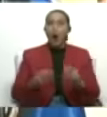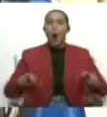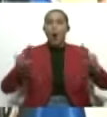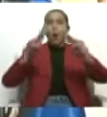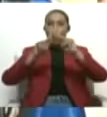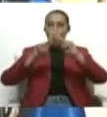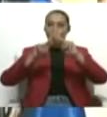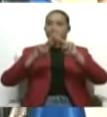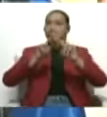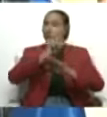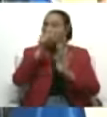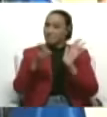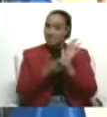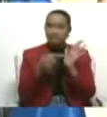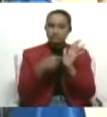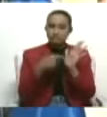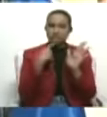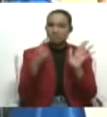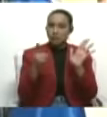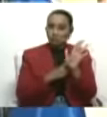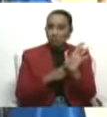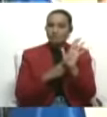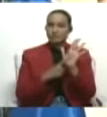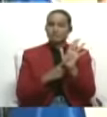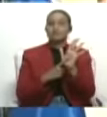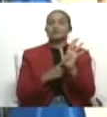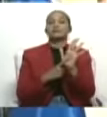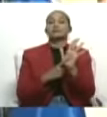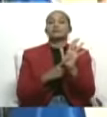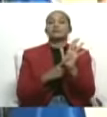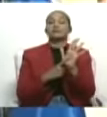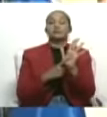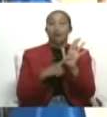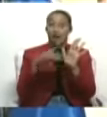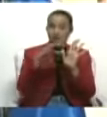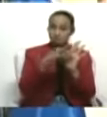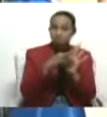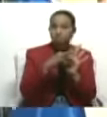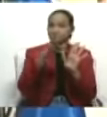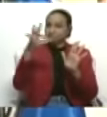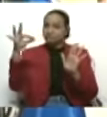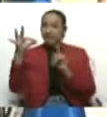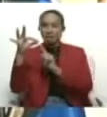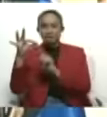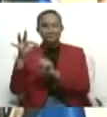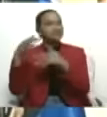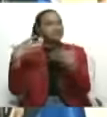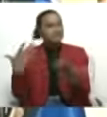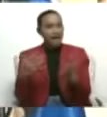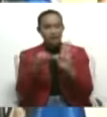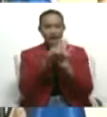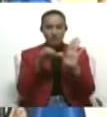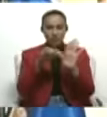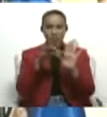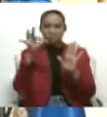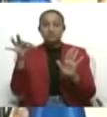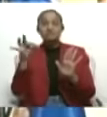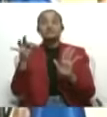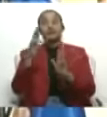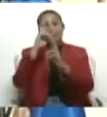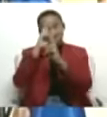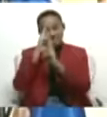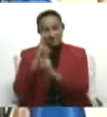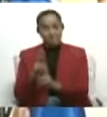su totalidad, y en conjunto hemos destacado el principio de respeto a respeto soberano de